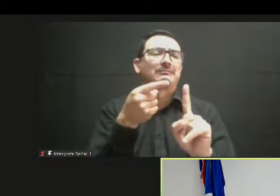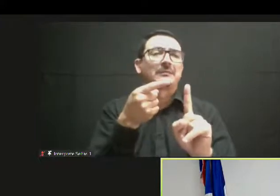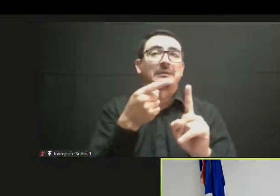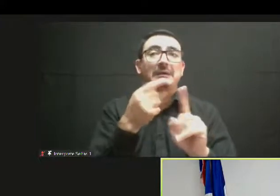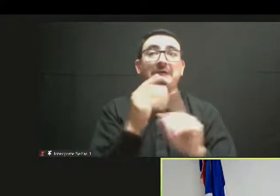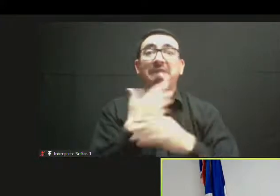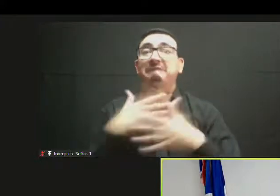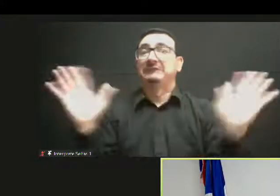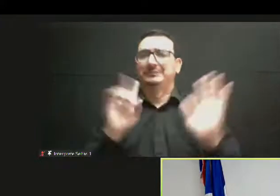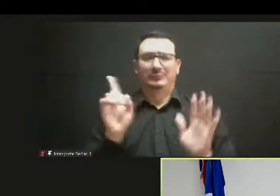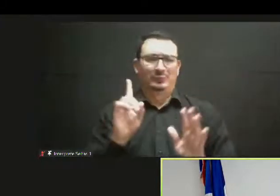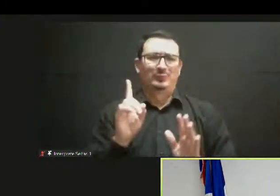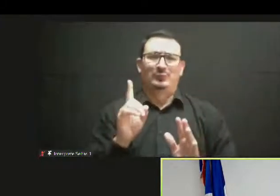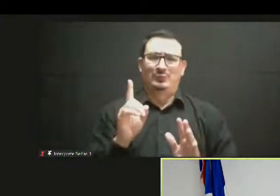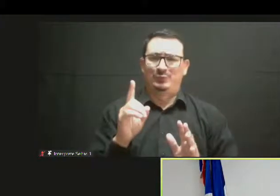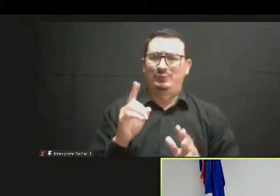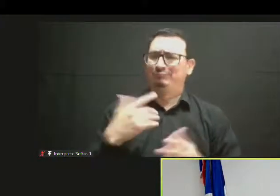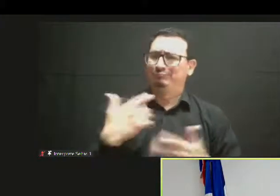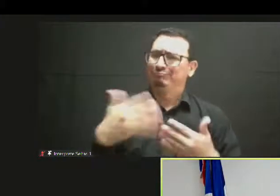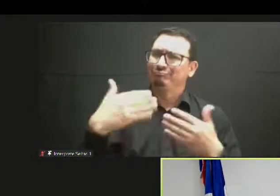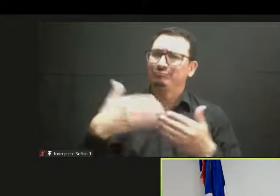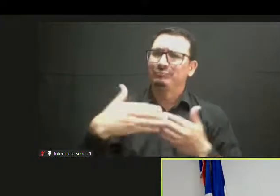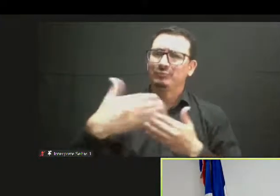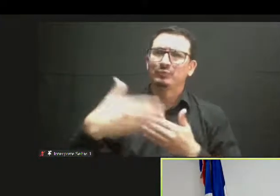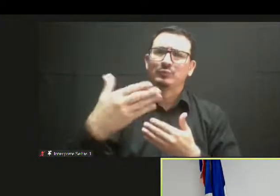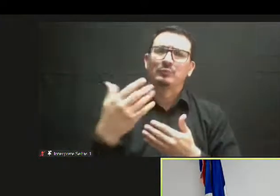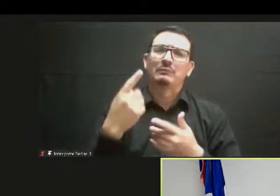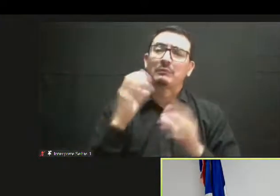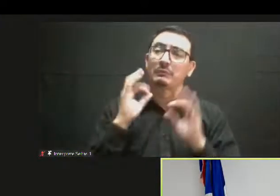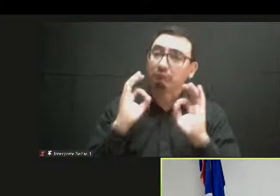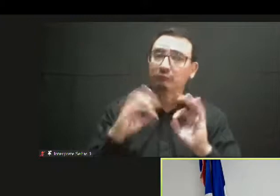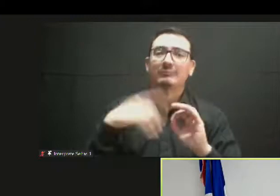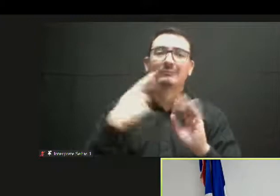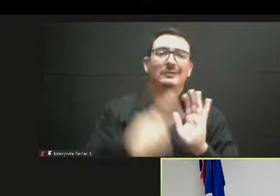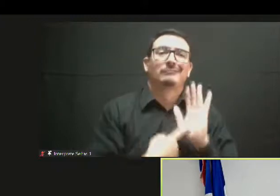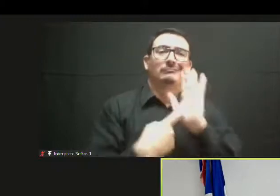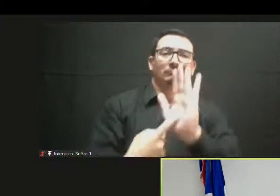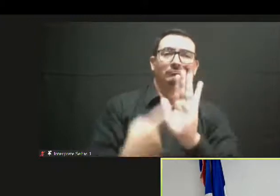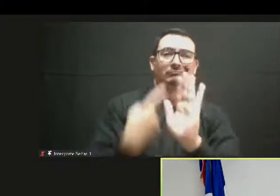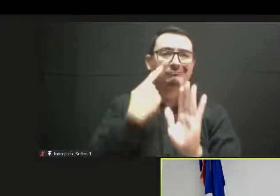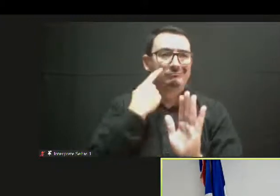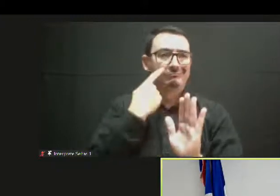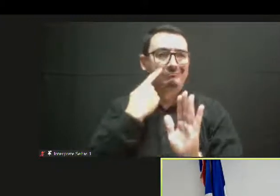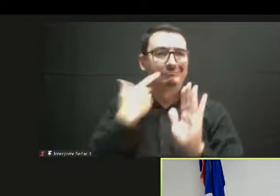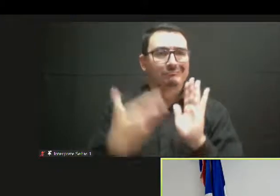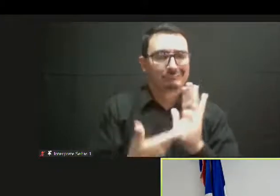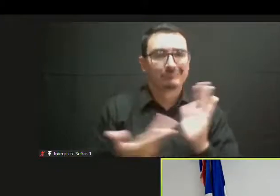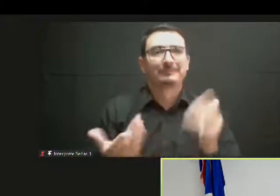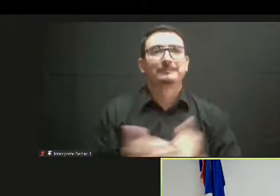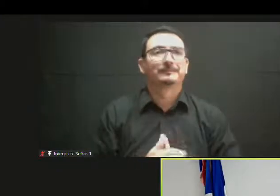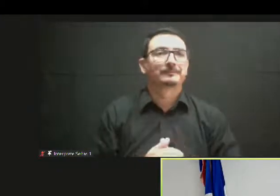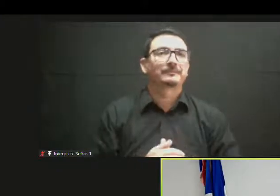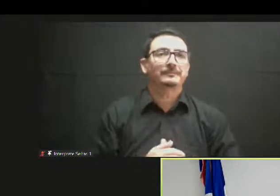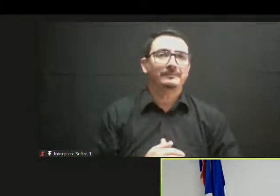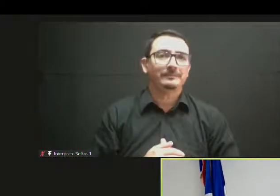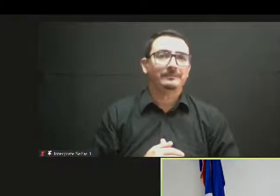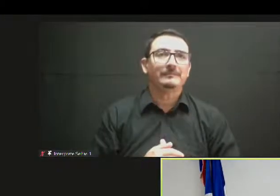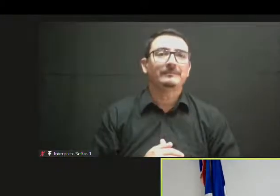diera resultado a esa necesidad que esos sectores tenían y a